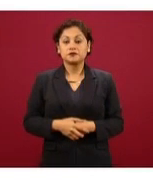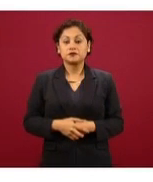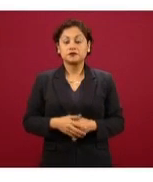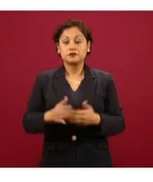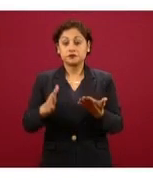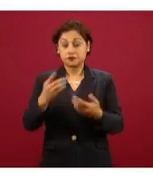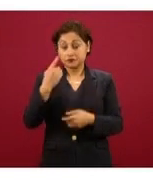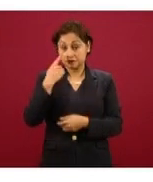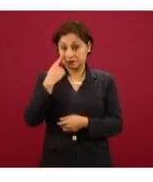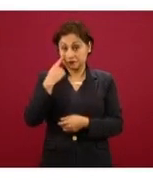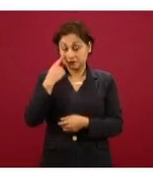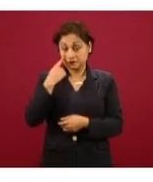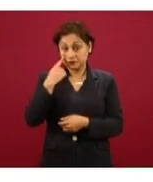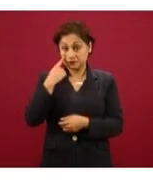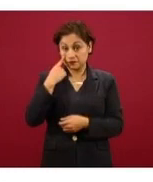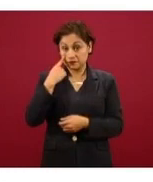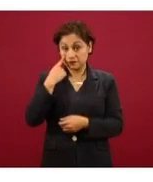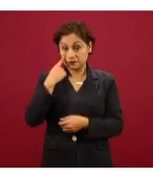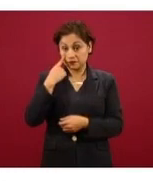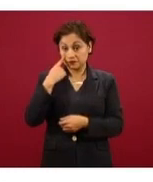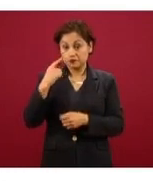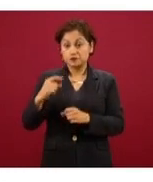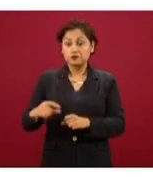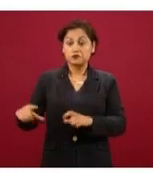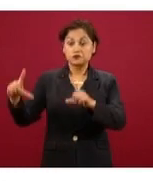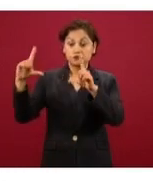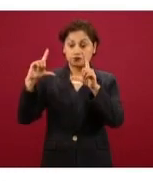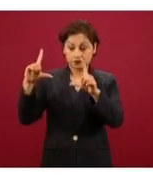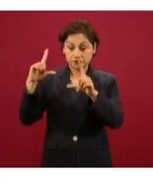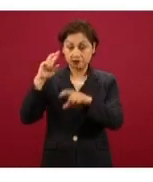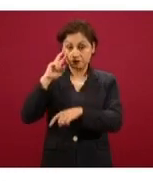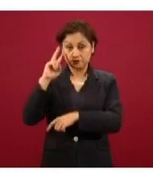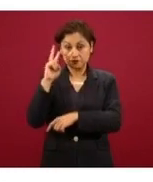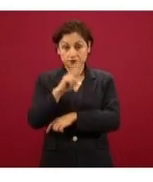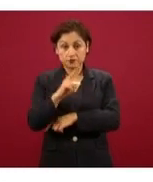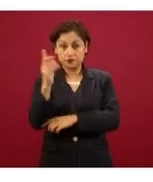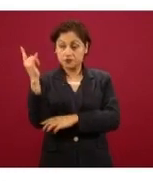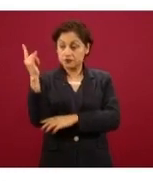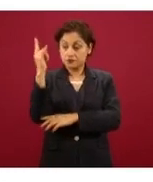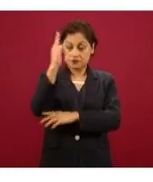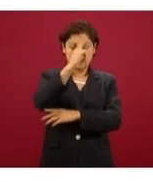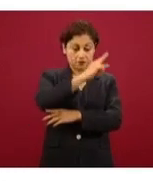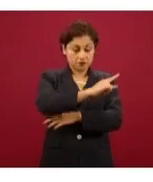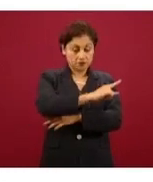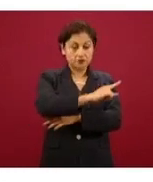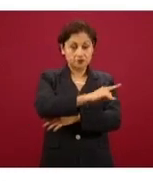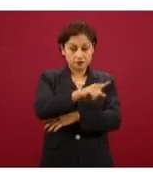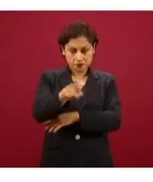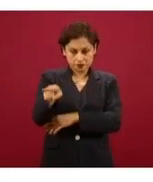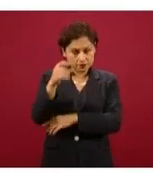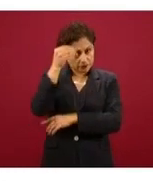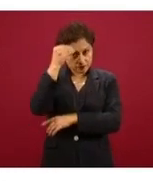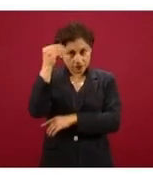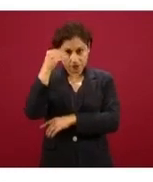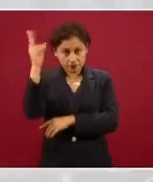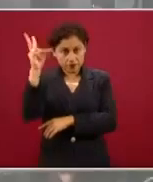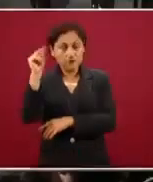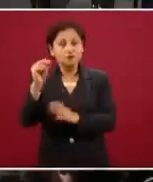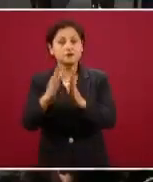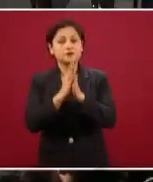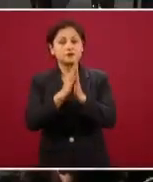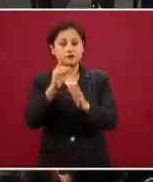Miren lo que es el avión, que no se olvide. A ver si tienen ahí algunas